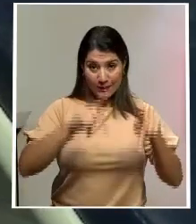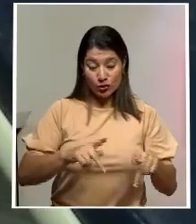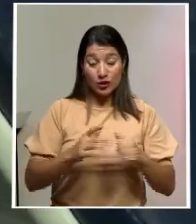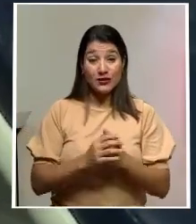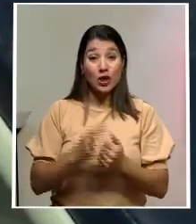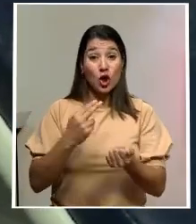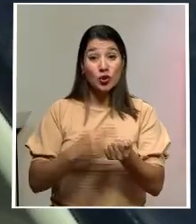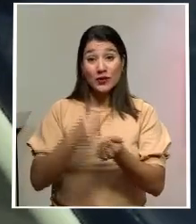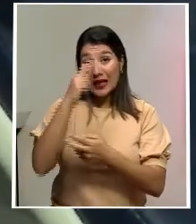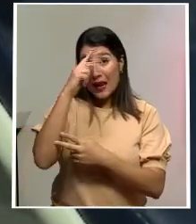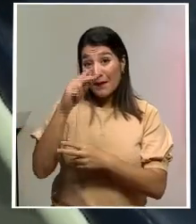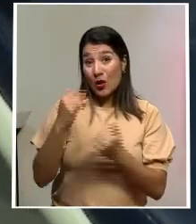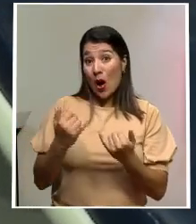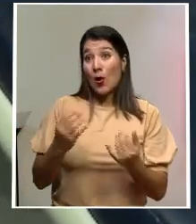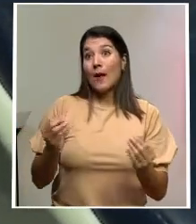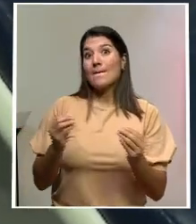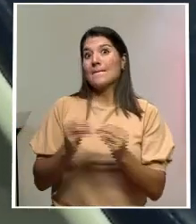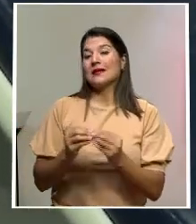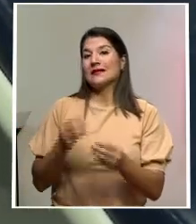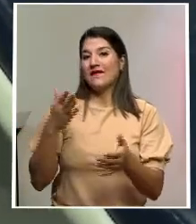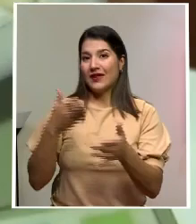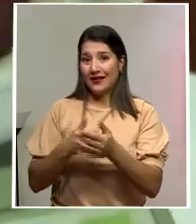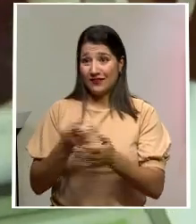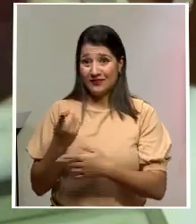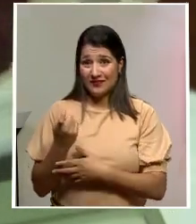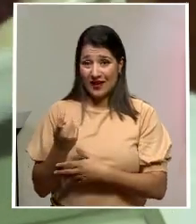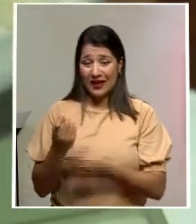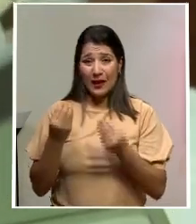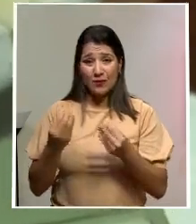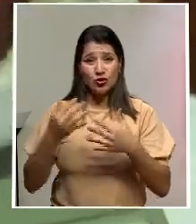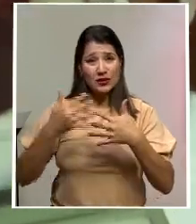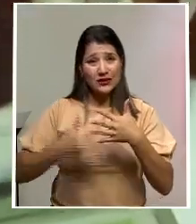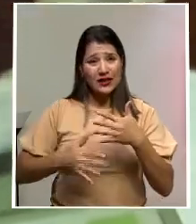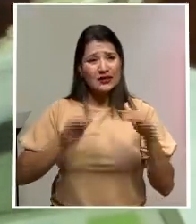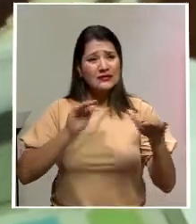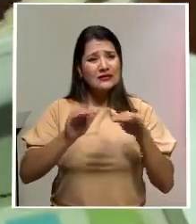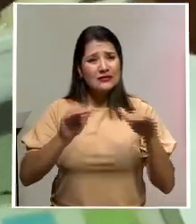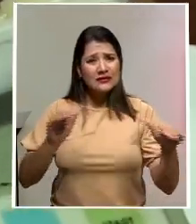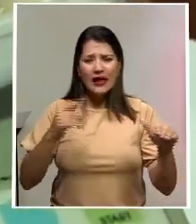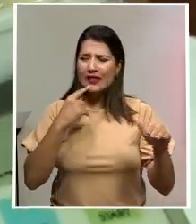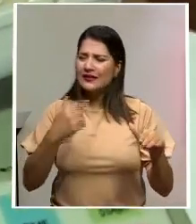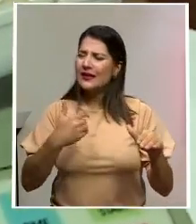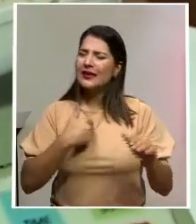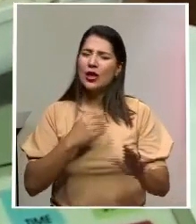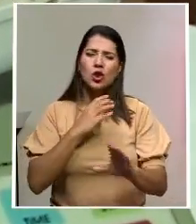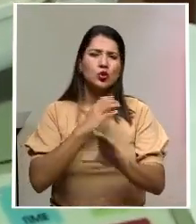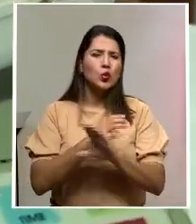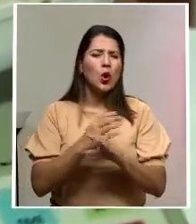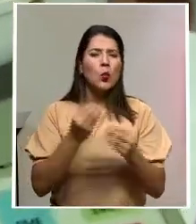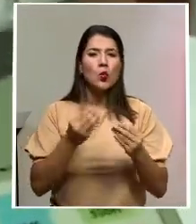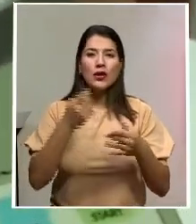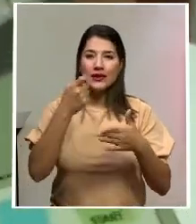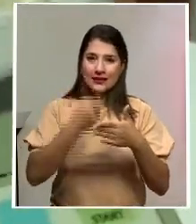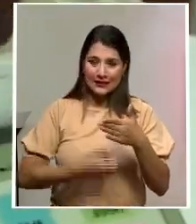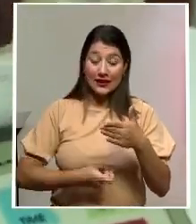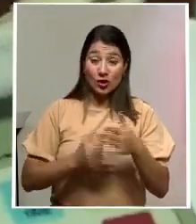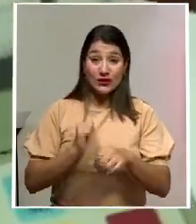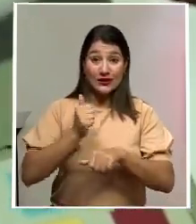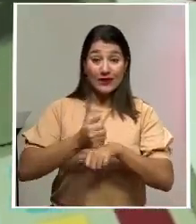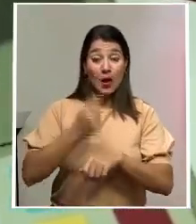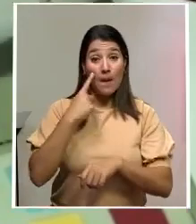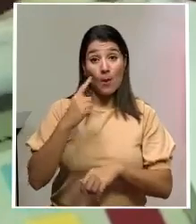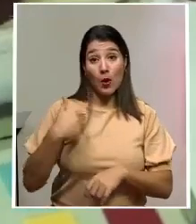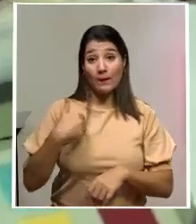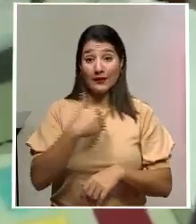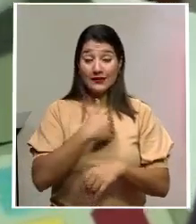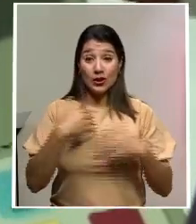de los más afectados en el suplemento de sangre, asegura a la población que se están tomando protocolos estrictos establecidos por el Ministerio